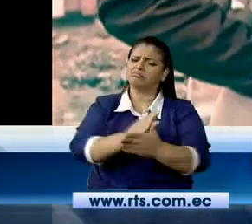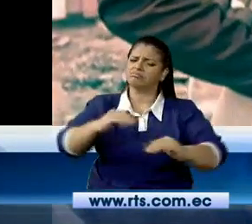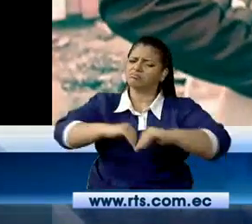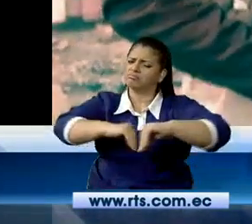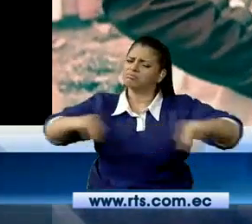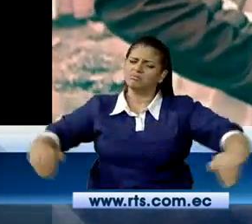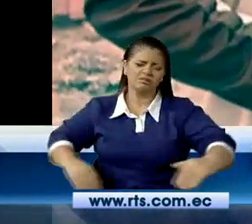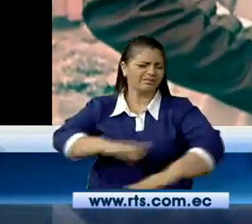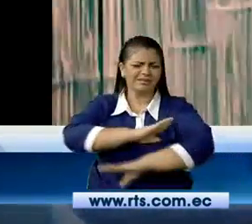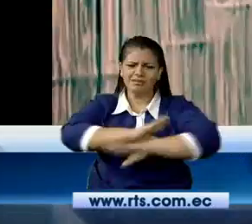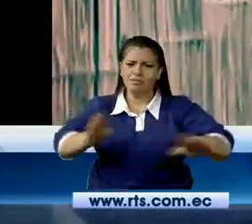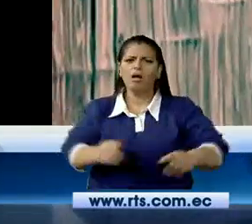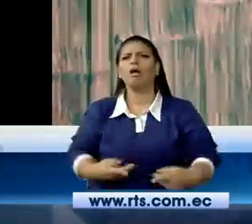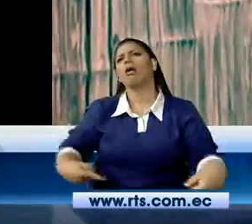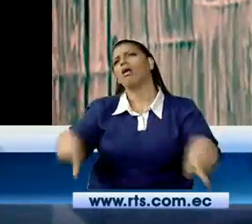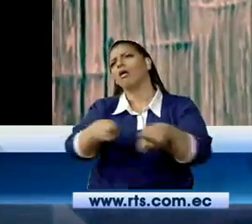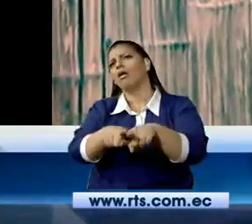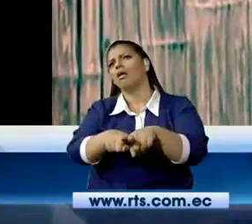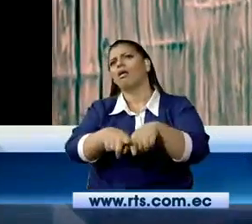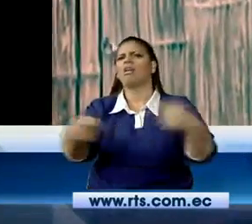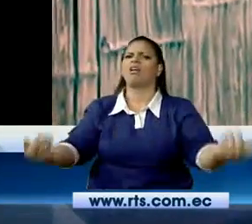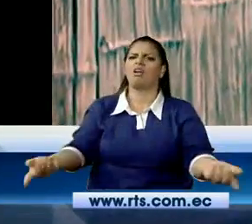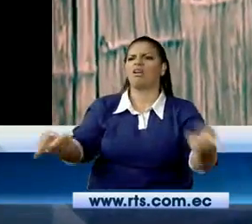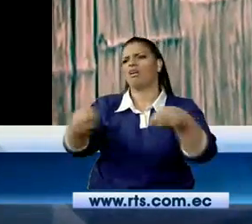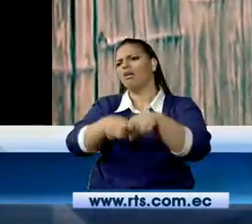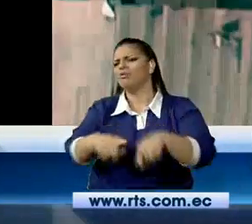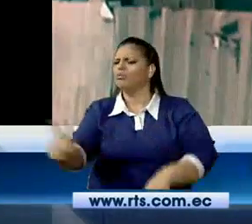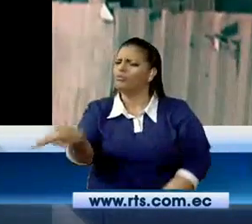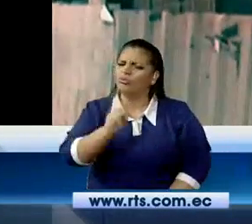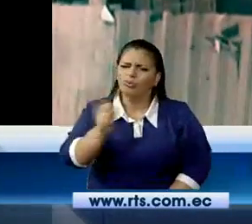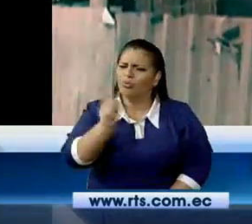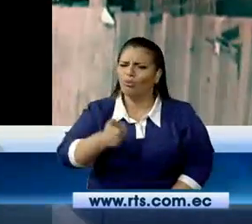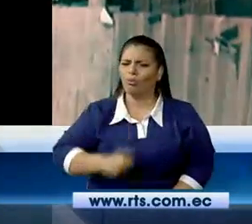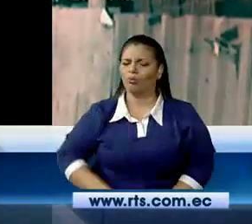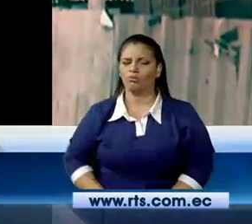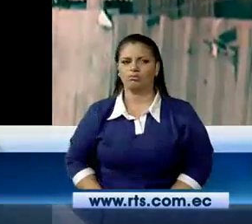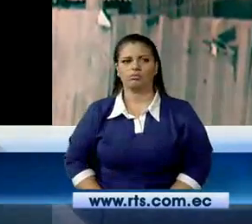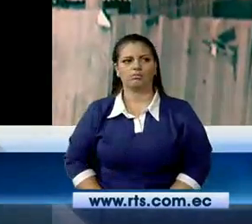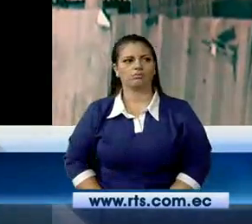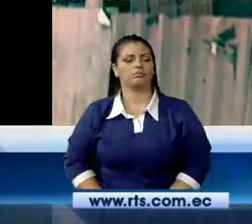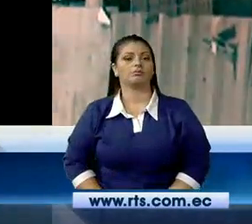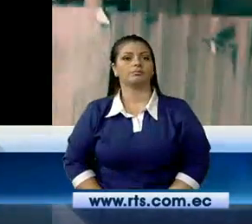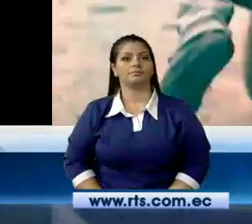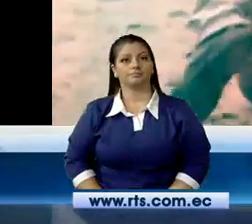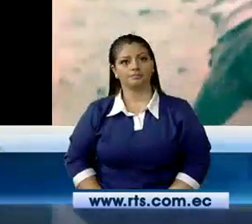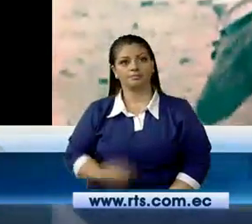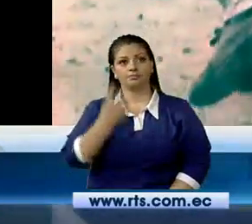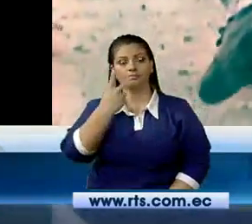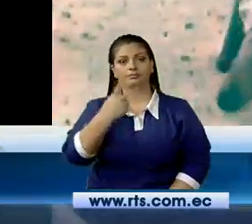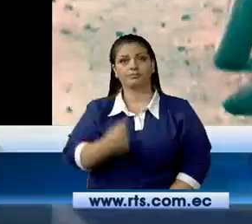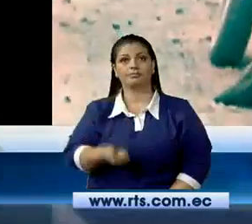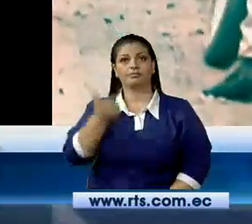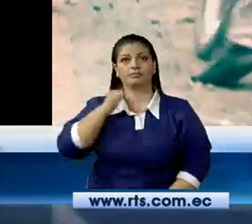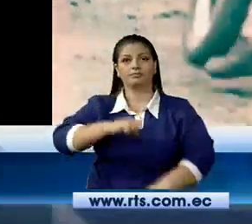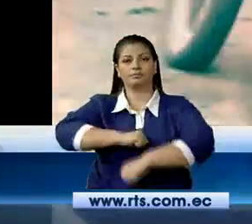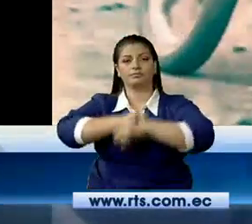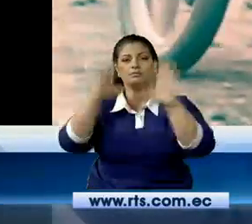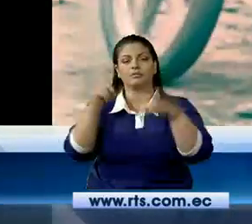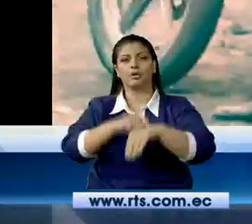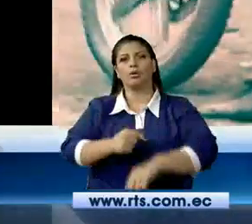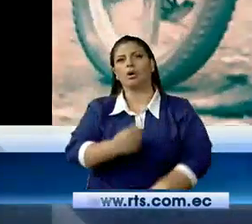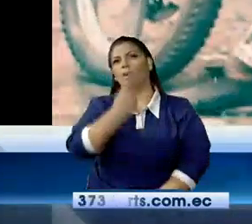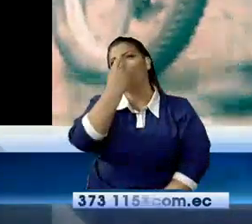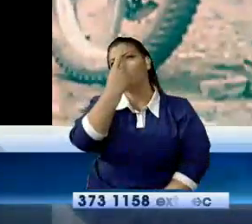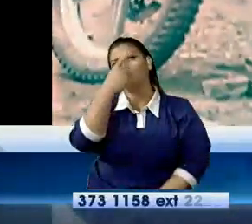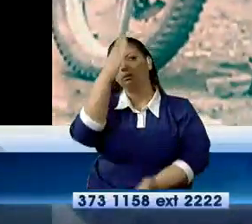encontraba en casa de una hermana y al retornar a su domicilio, cerca de las 11:30 de la mañana, el ex conviviente la